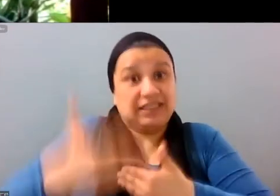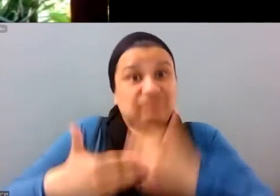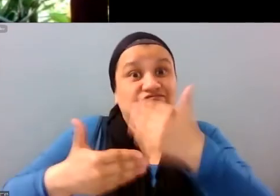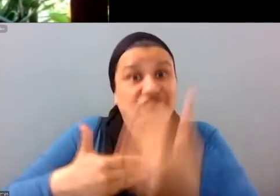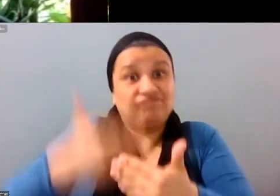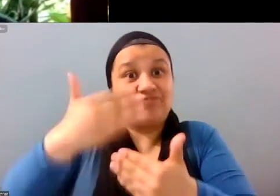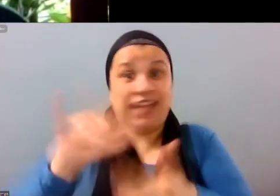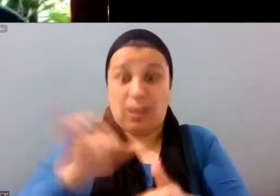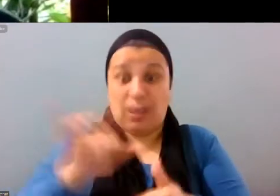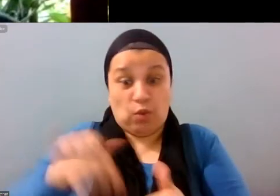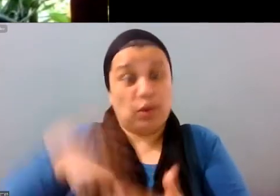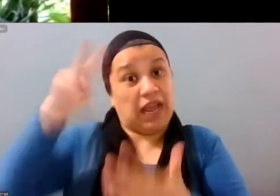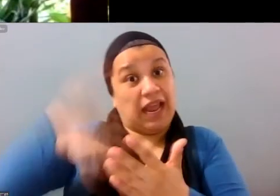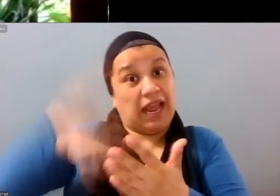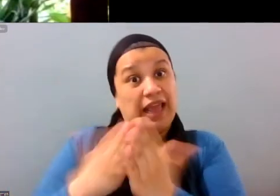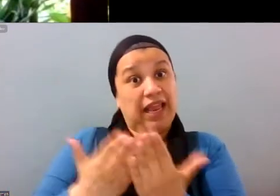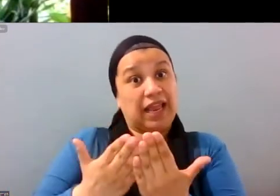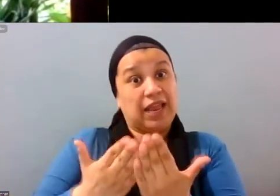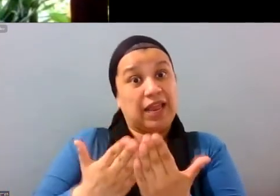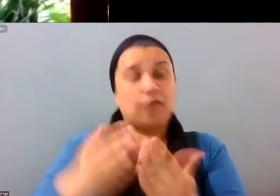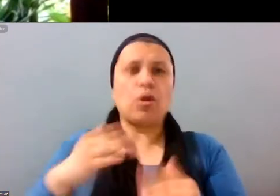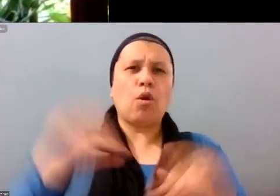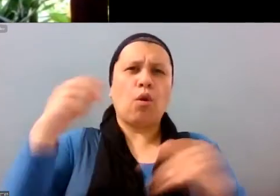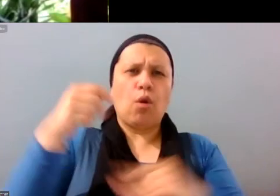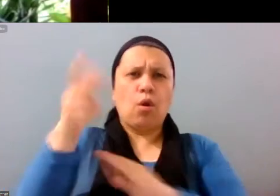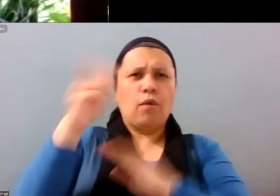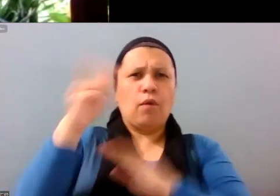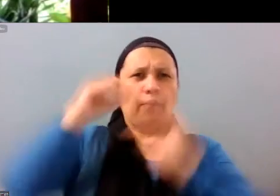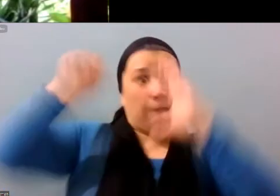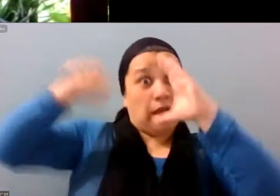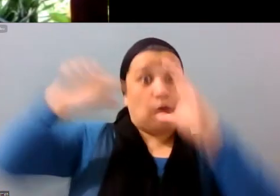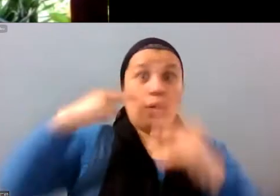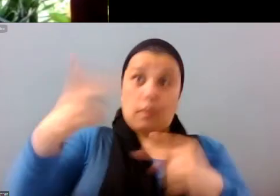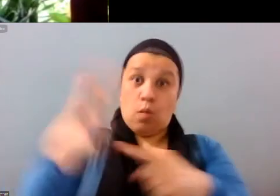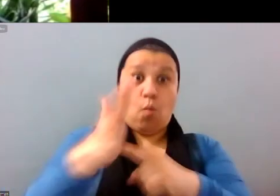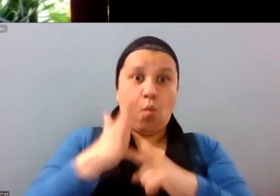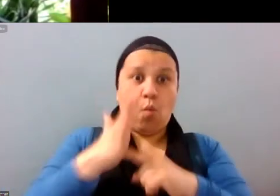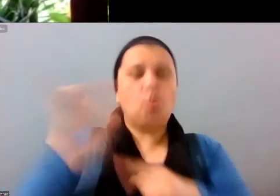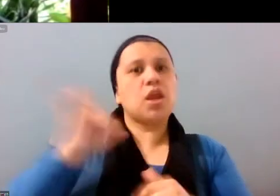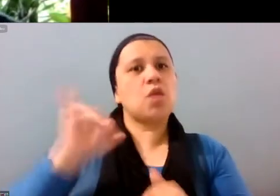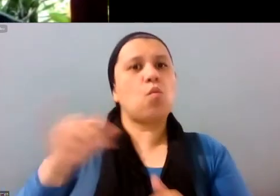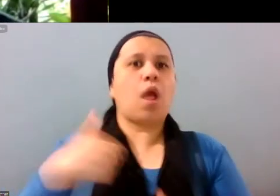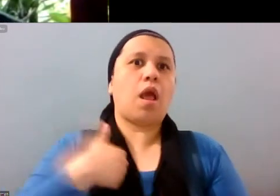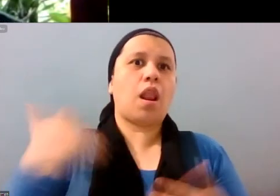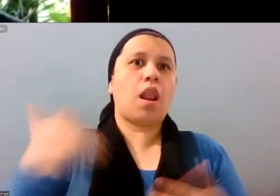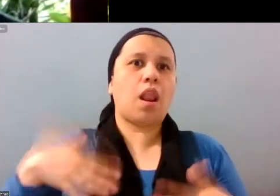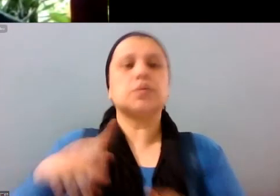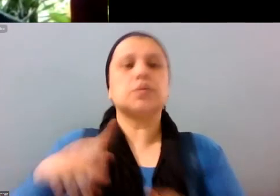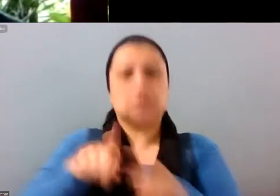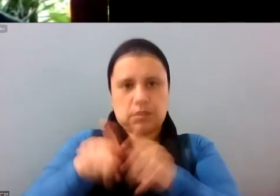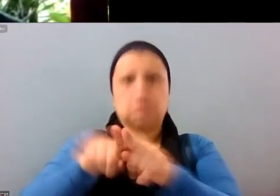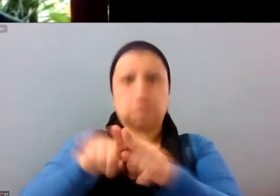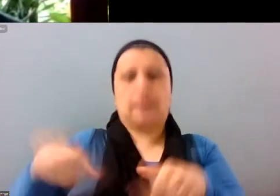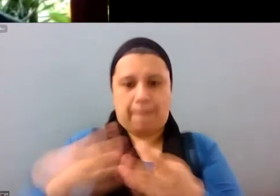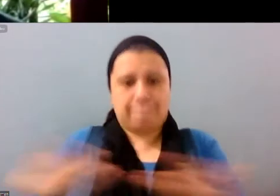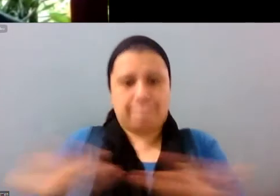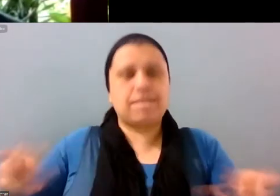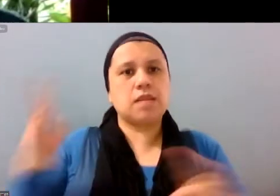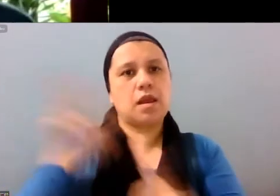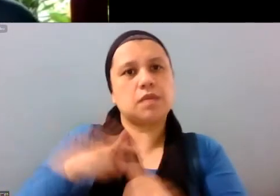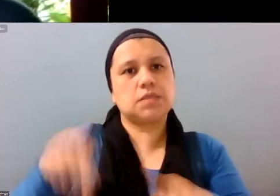o vemos una película que nos marca y nos deja un aprendizaje así deben ser todos los materiales que se utilizan a nivel de educación a